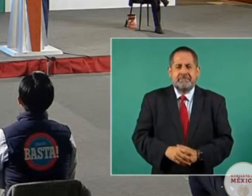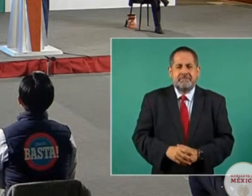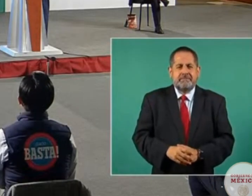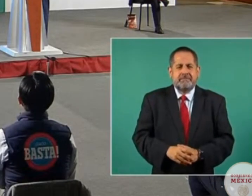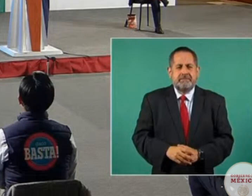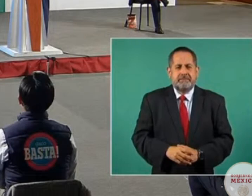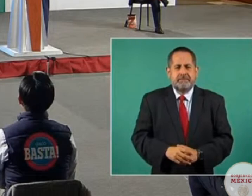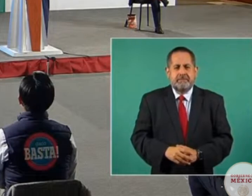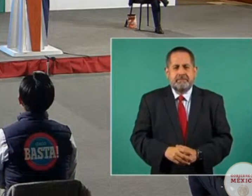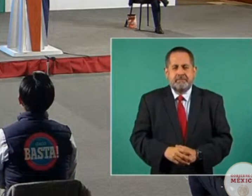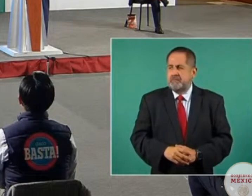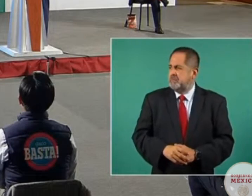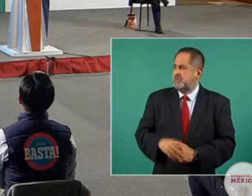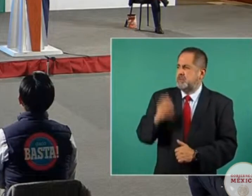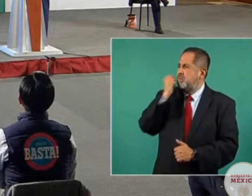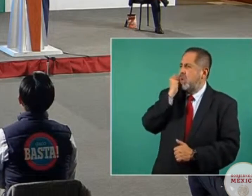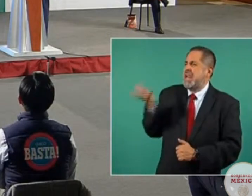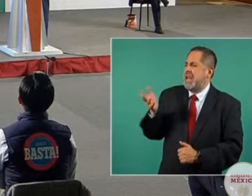Hazle como quieras, Andrés Manuel.